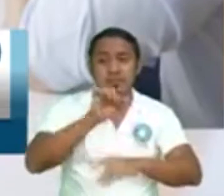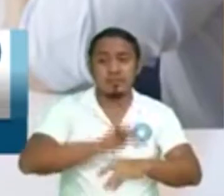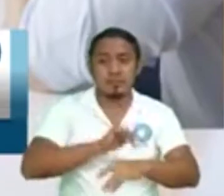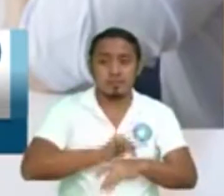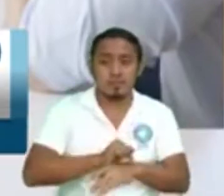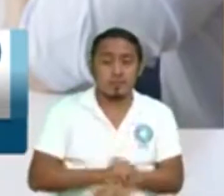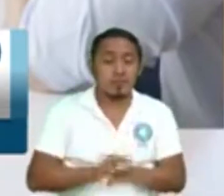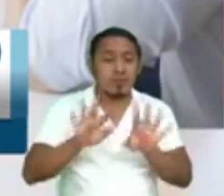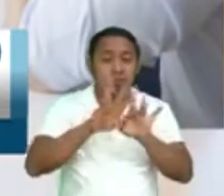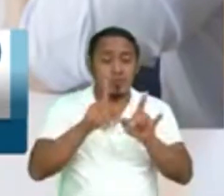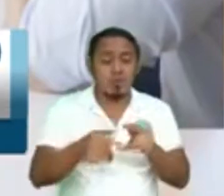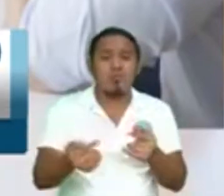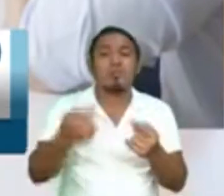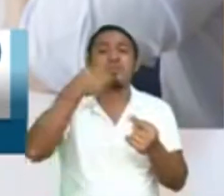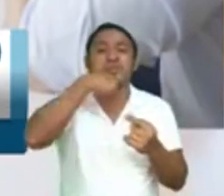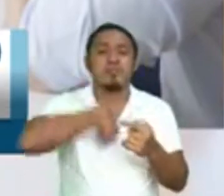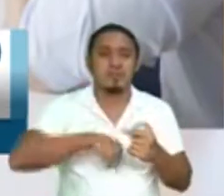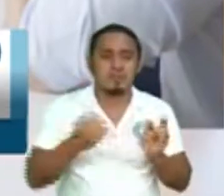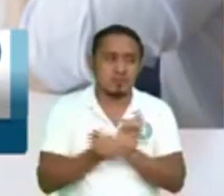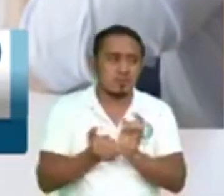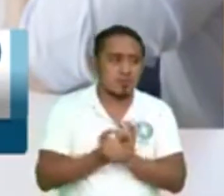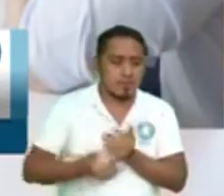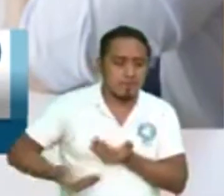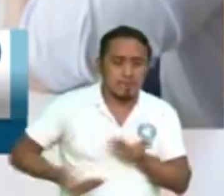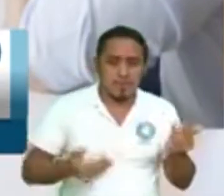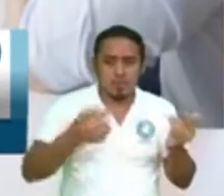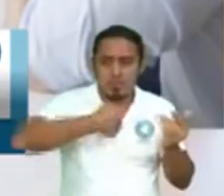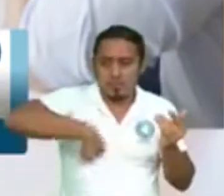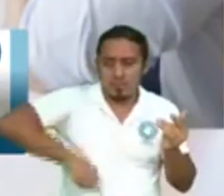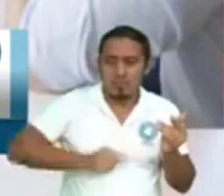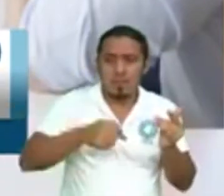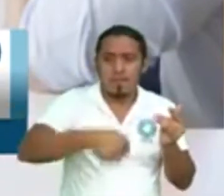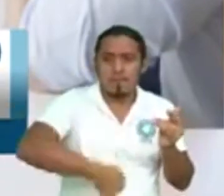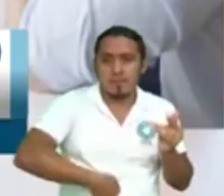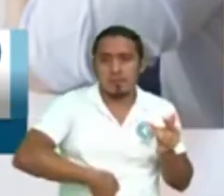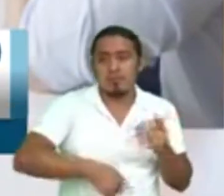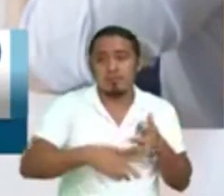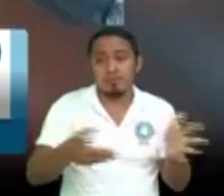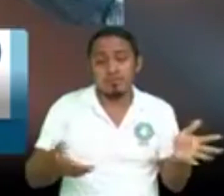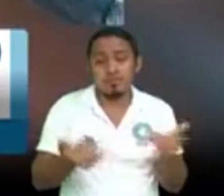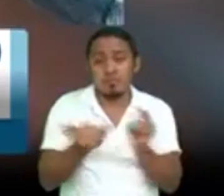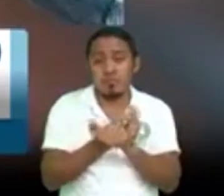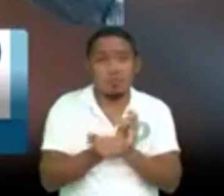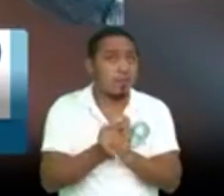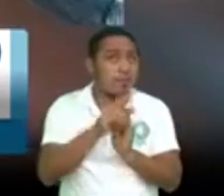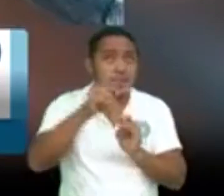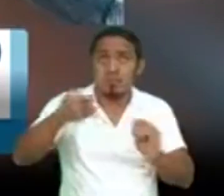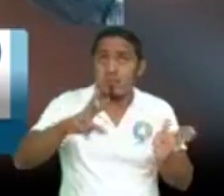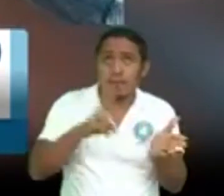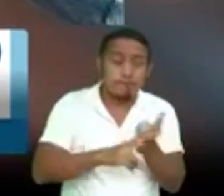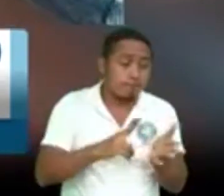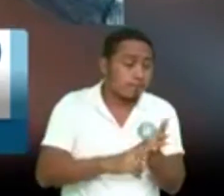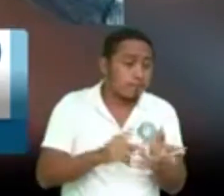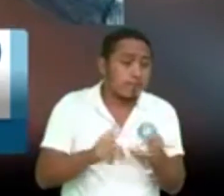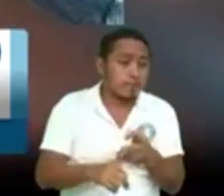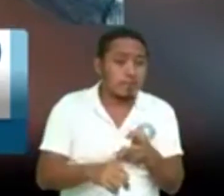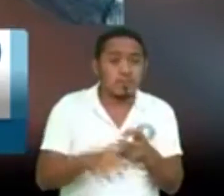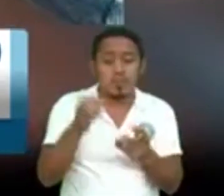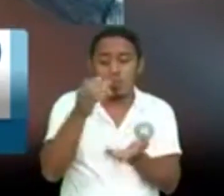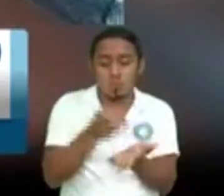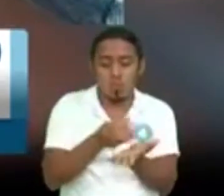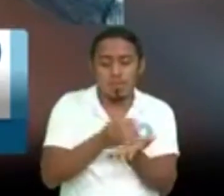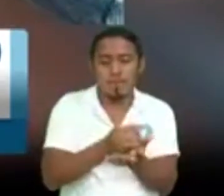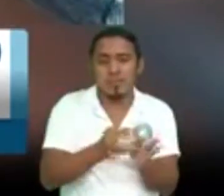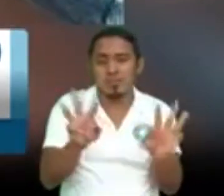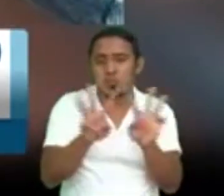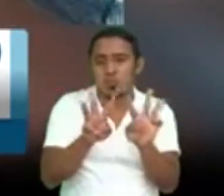lo ingiere más. Entonces, al final termina ingiriendo la misma cantidad de alcohol que tal vez una cerveza o un vasito de whisky. ¿Y cómo tratan